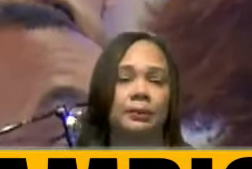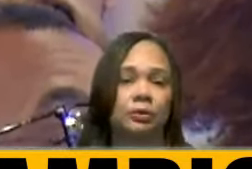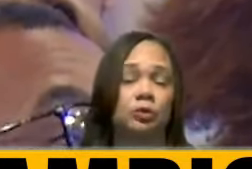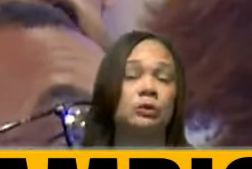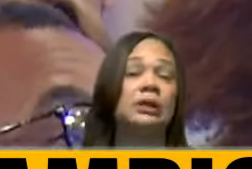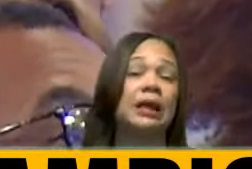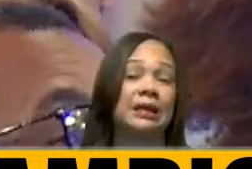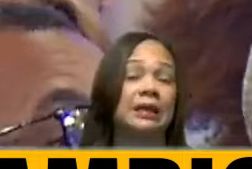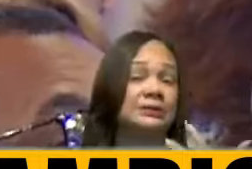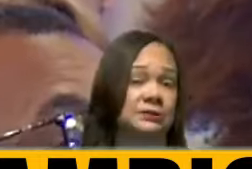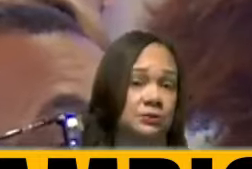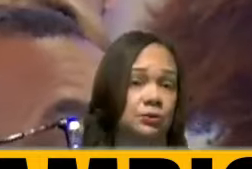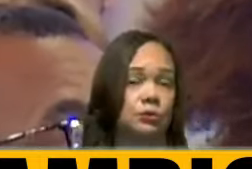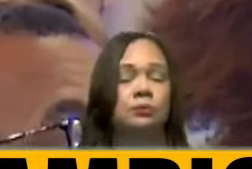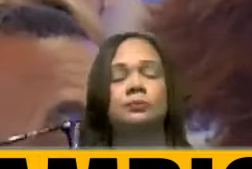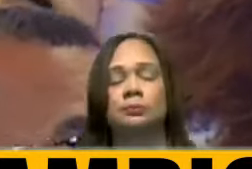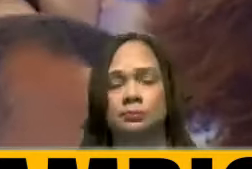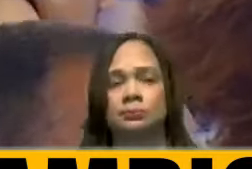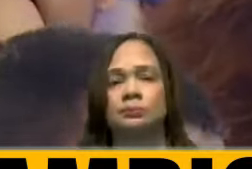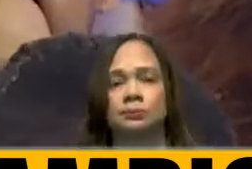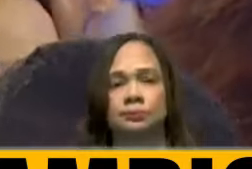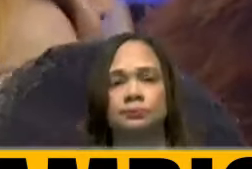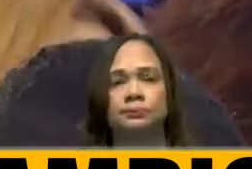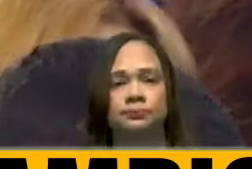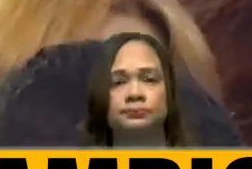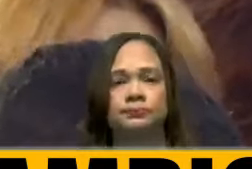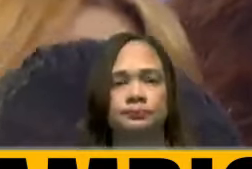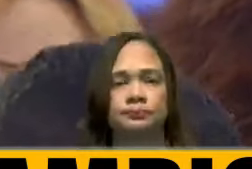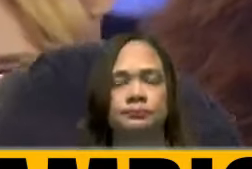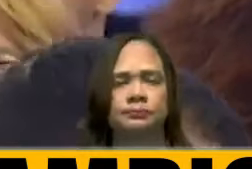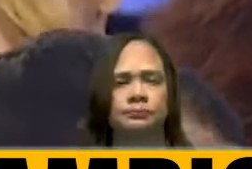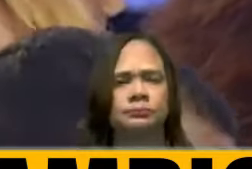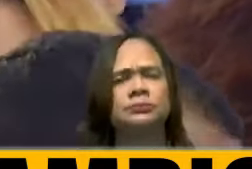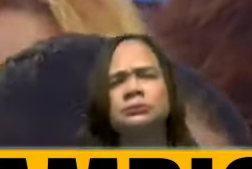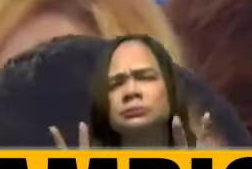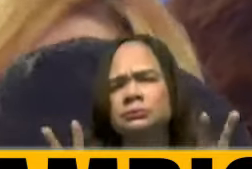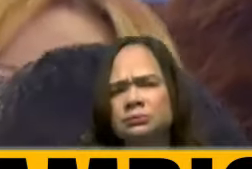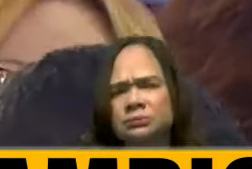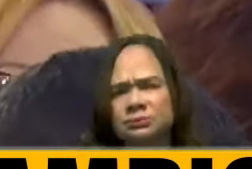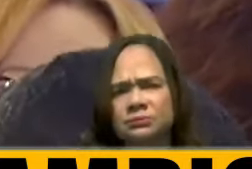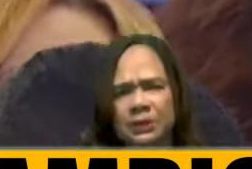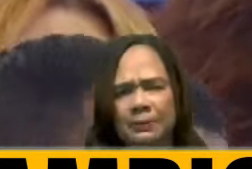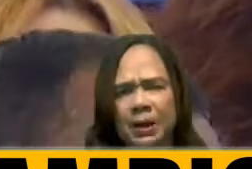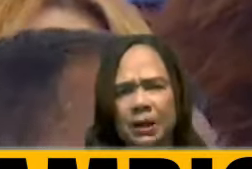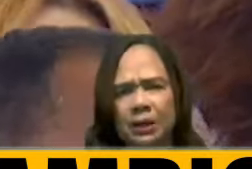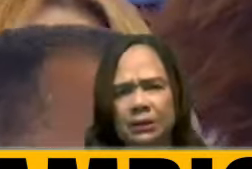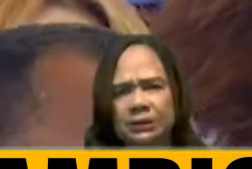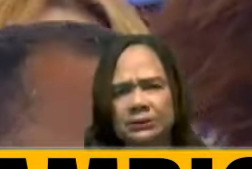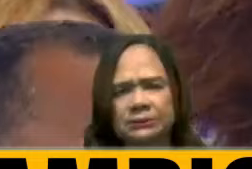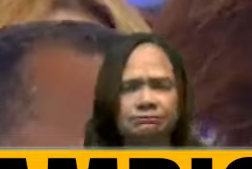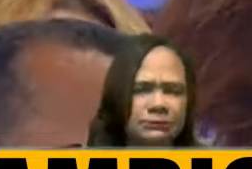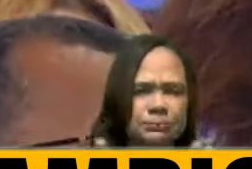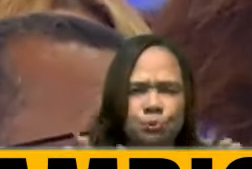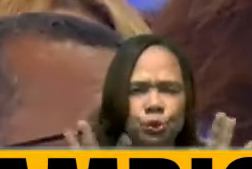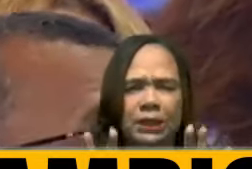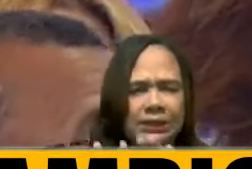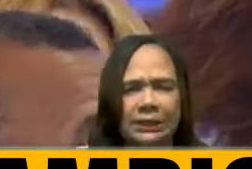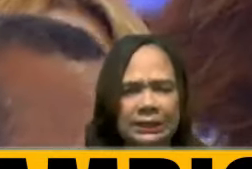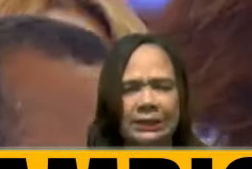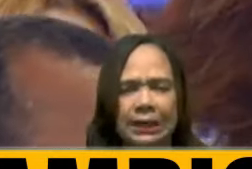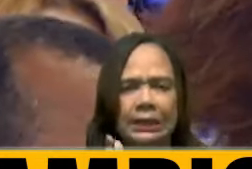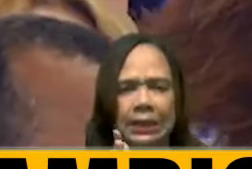medios telemicro dentro de el tema contencioso del gasto se habló